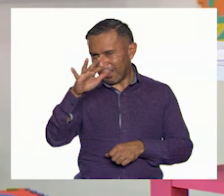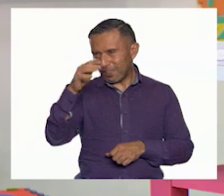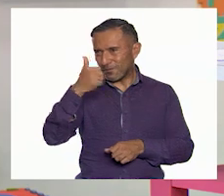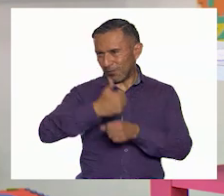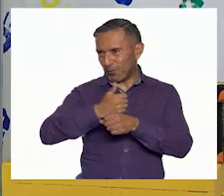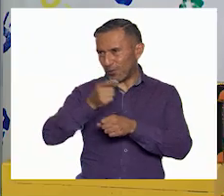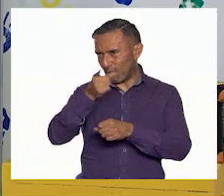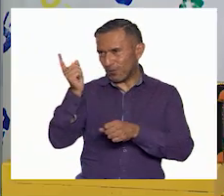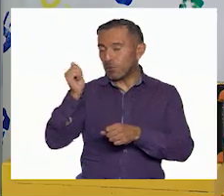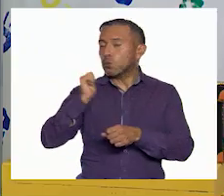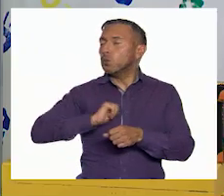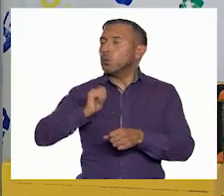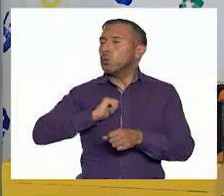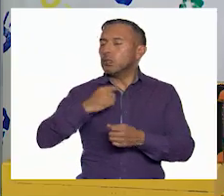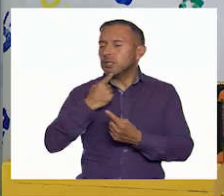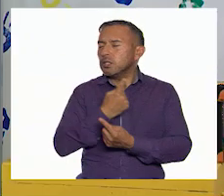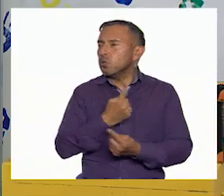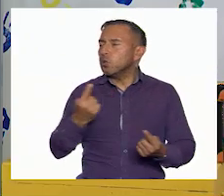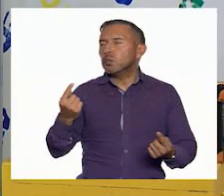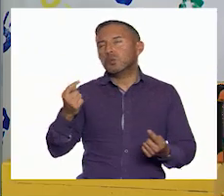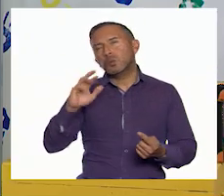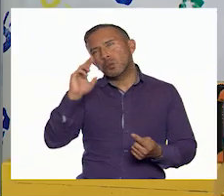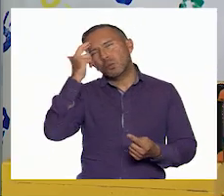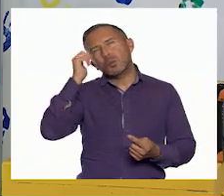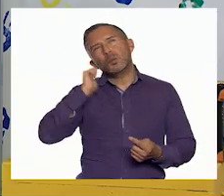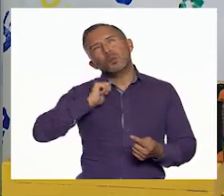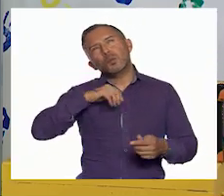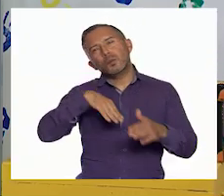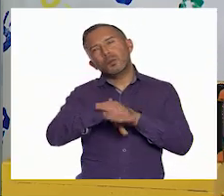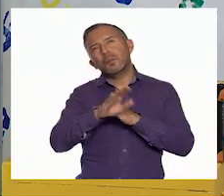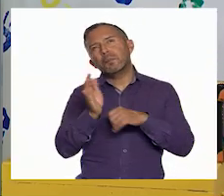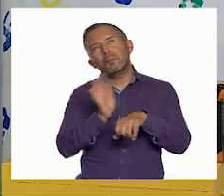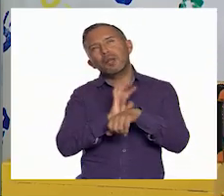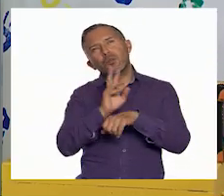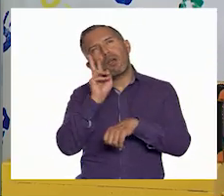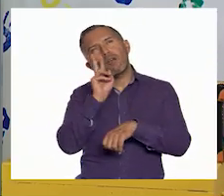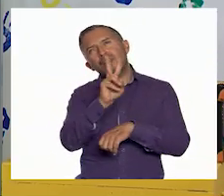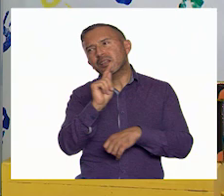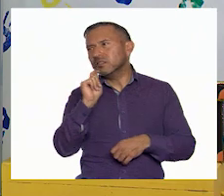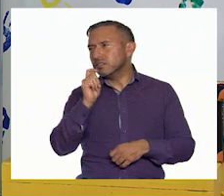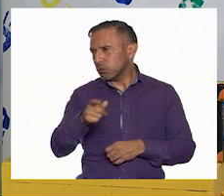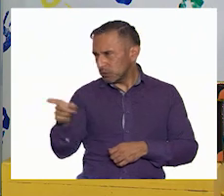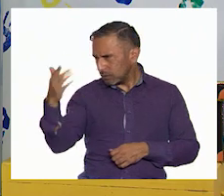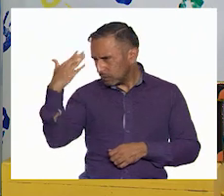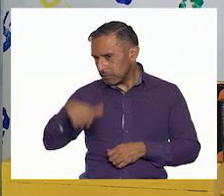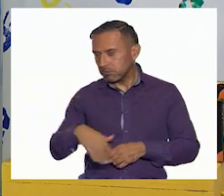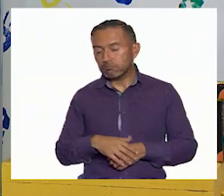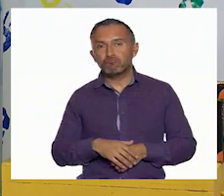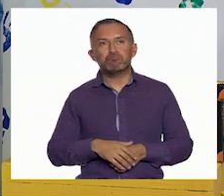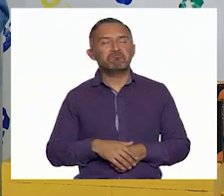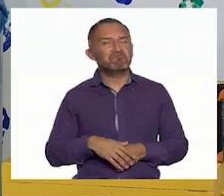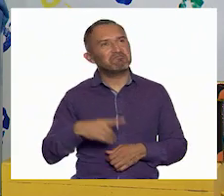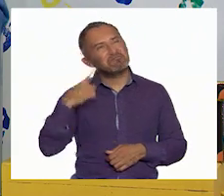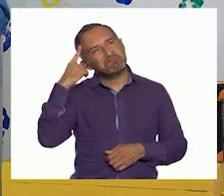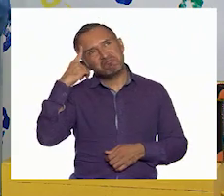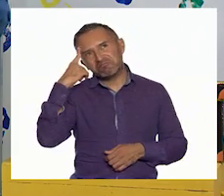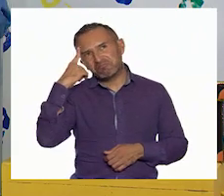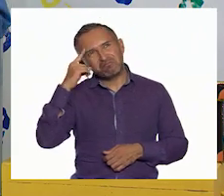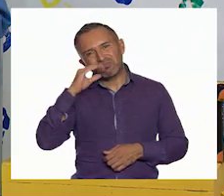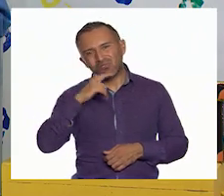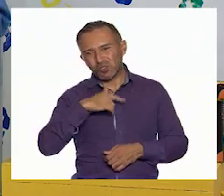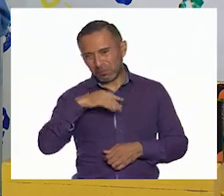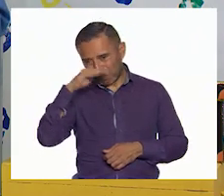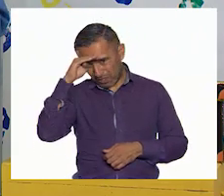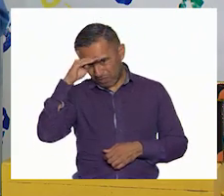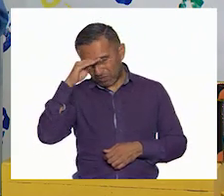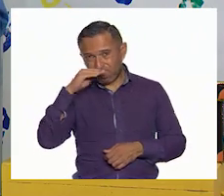¿Cómo podían tener esas sensaciones de las películas? Ay, pues no me lo imagino, porque además me imagino que no